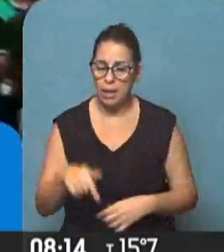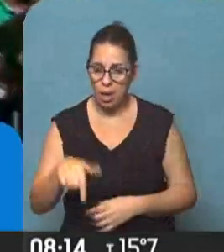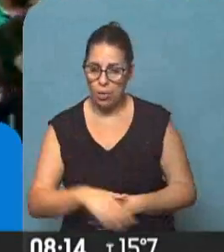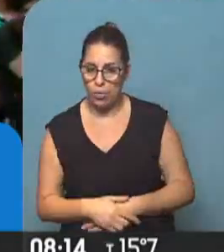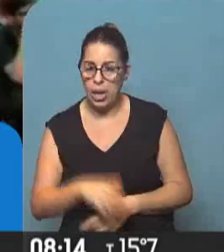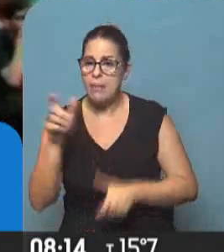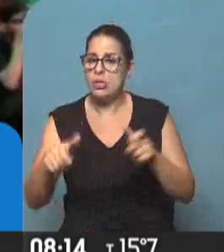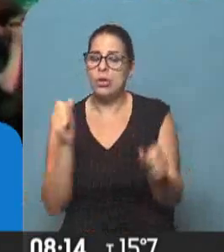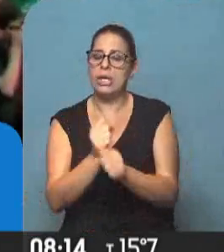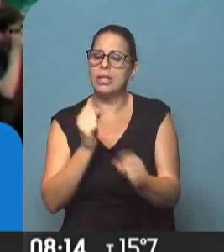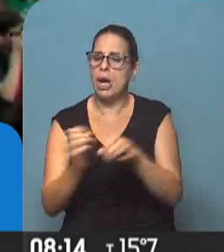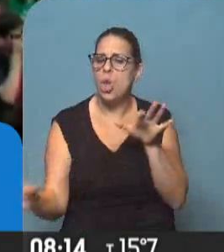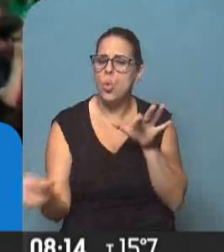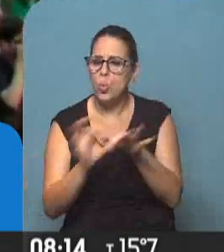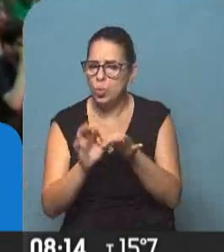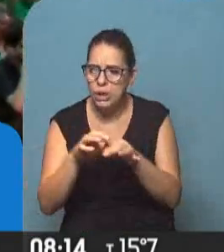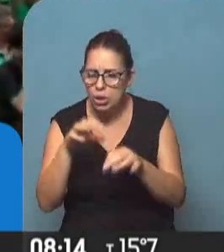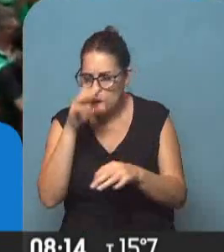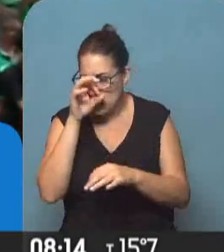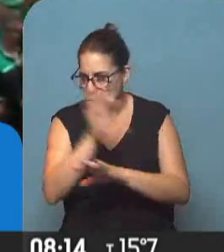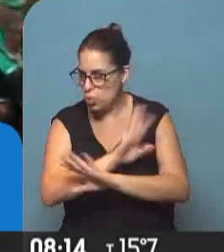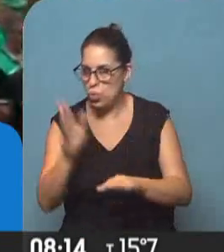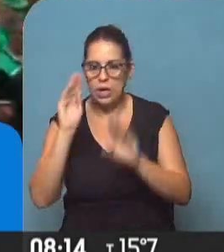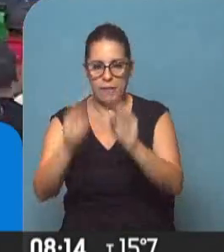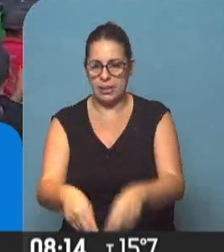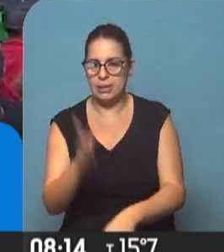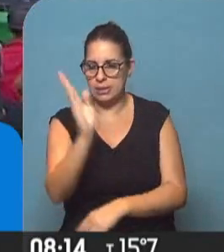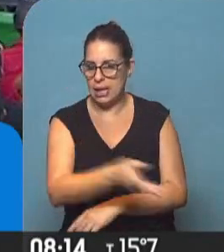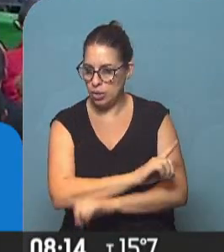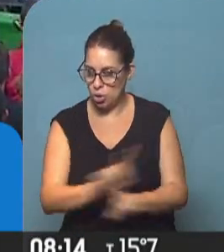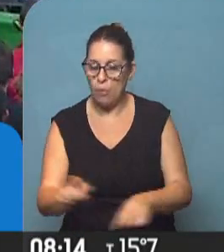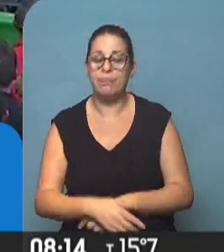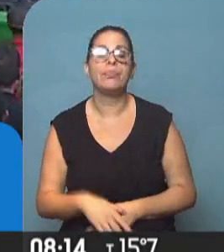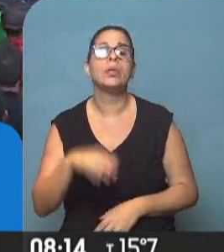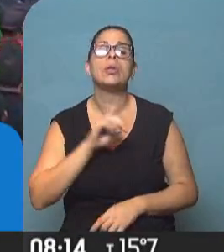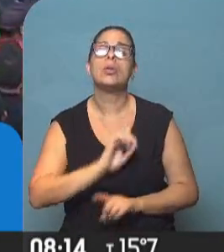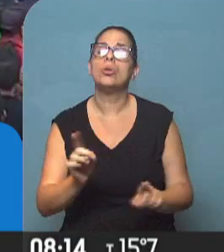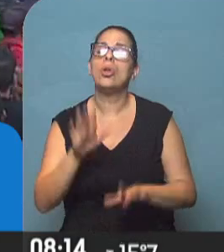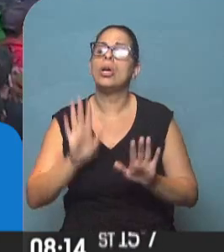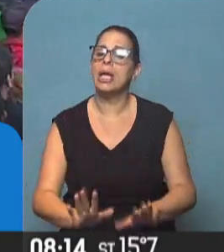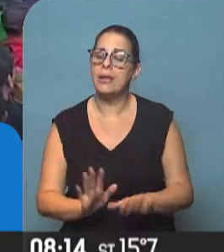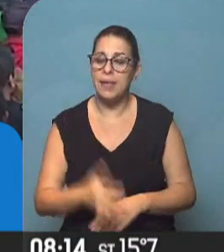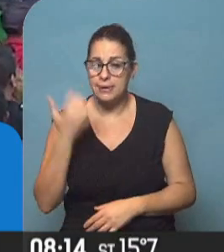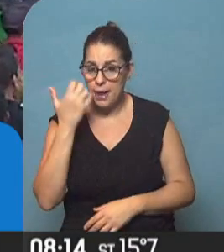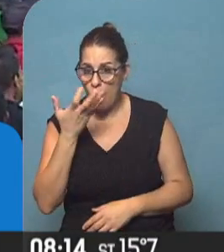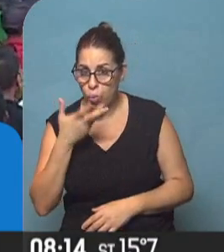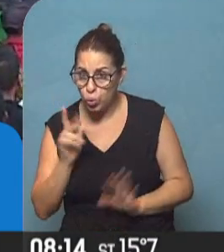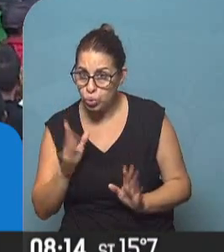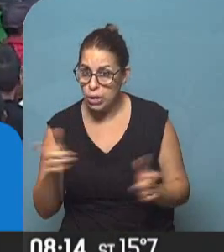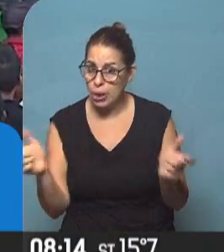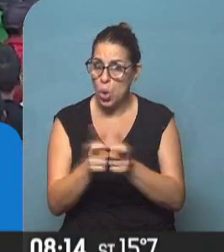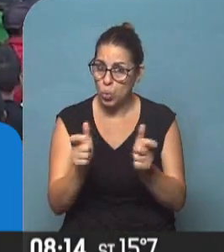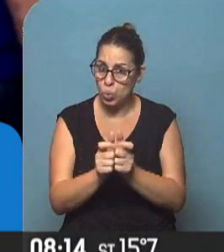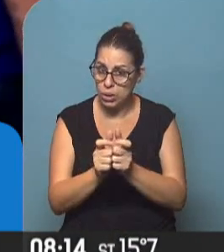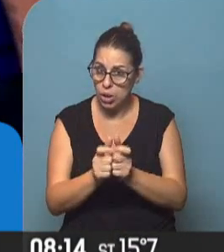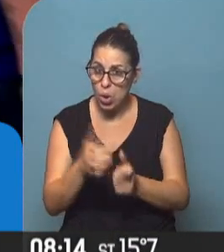de los trabajadores unidos jamás serán vencidos. No hay que quedarse, ya que nos gusta juntarnos,